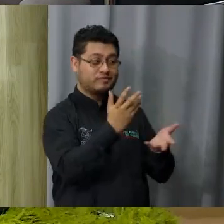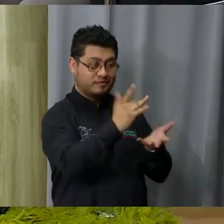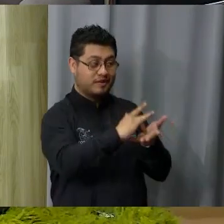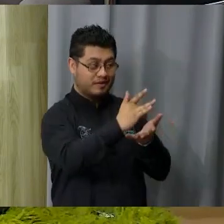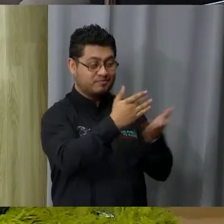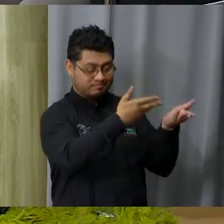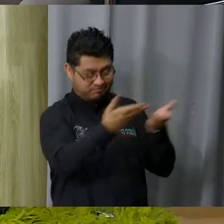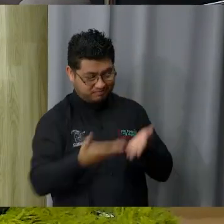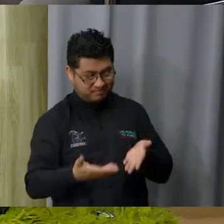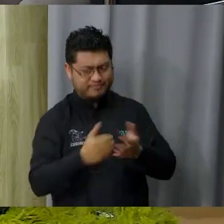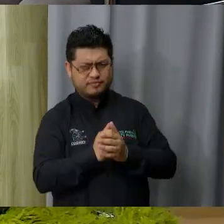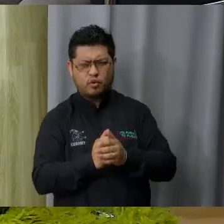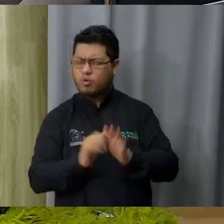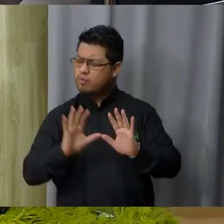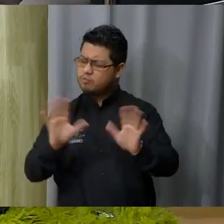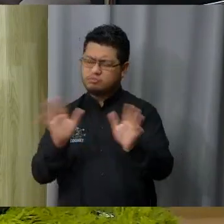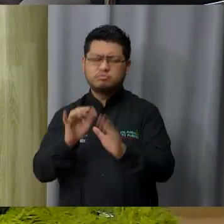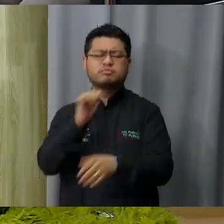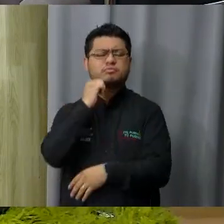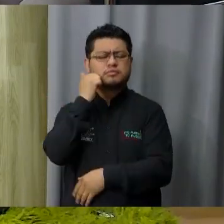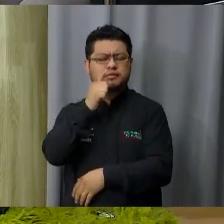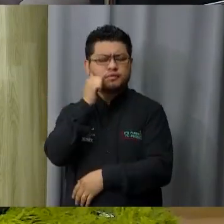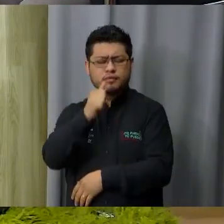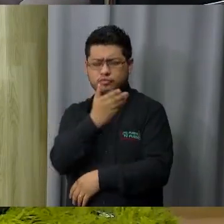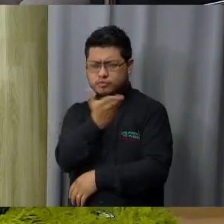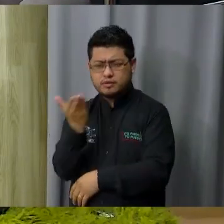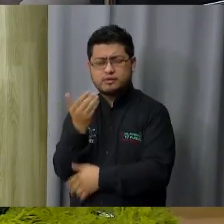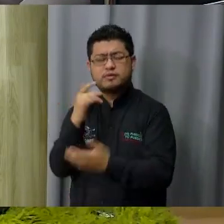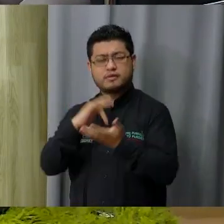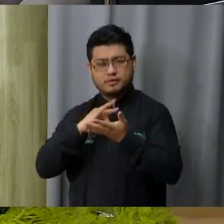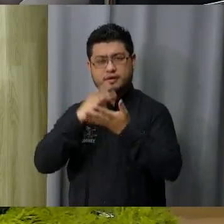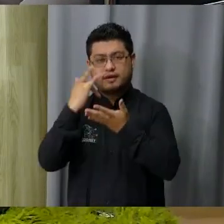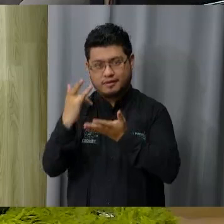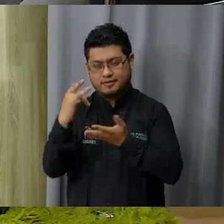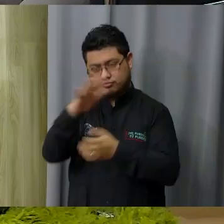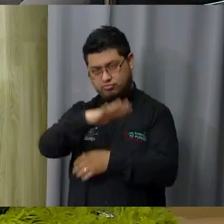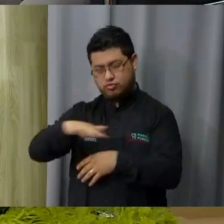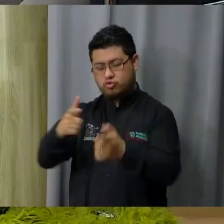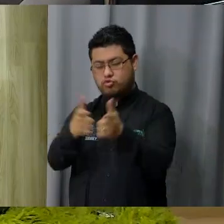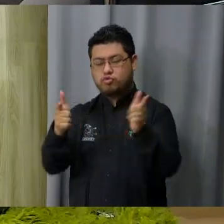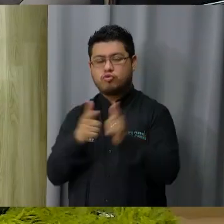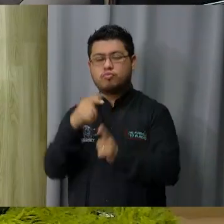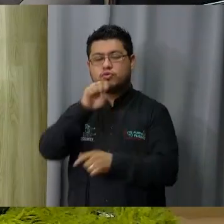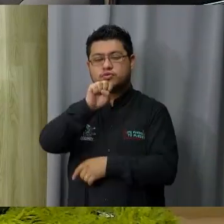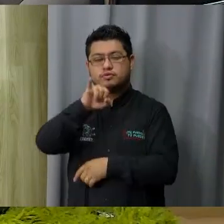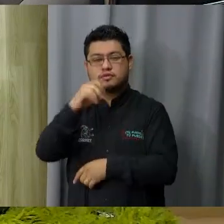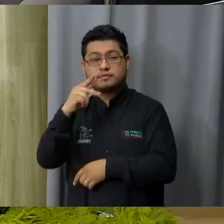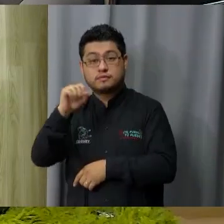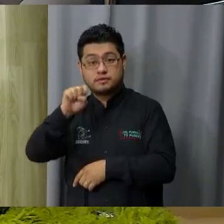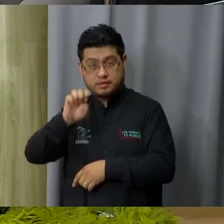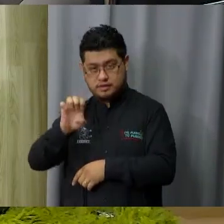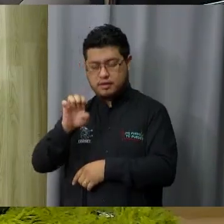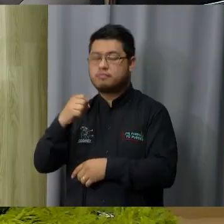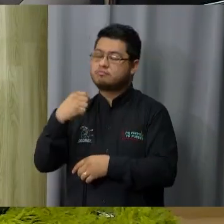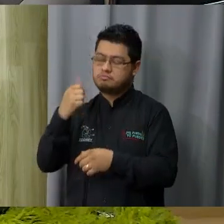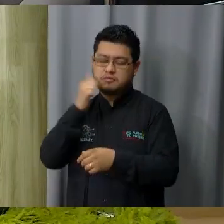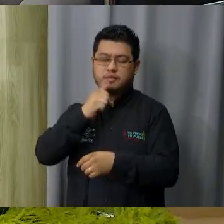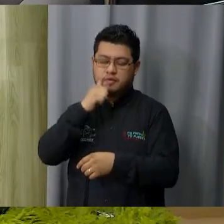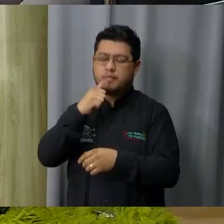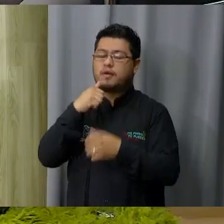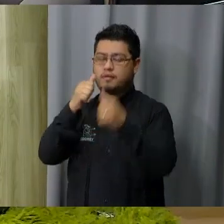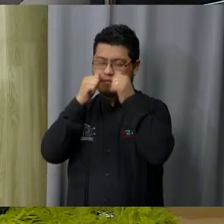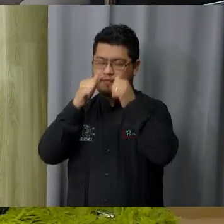por el espacio y por la cobertura que se le ha dado a través del grupo CIPSE. A toda esta campaña, ¿no? De Yo Puedo, Tú